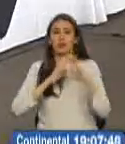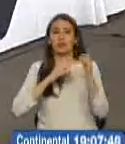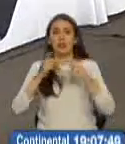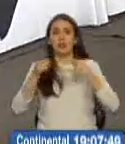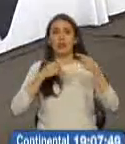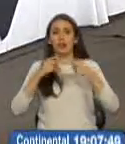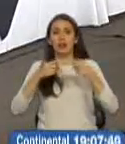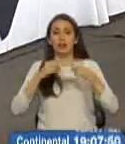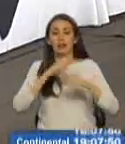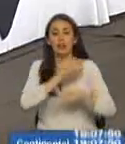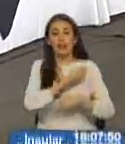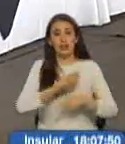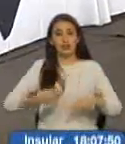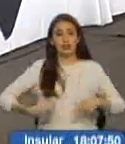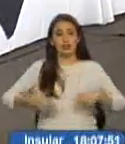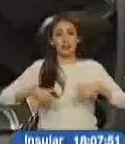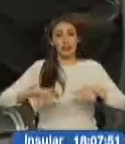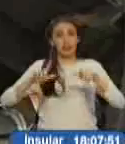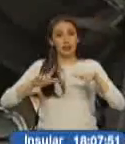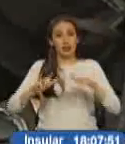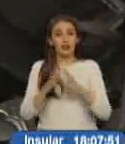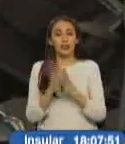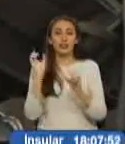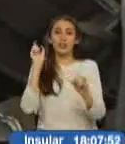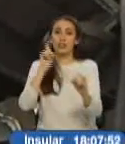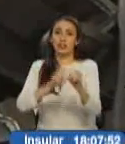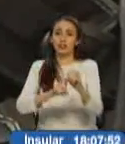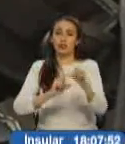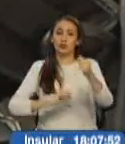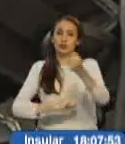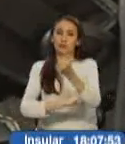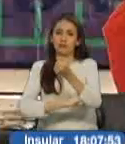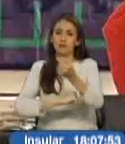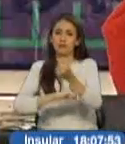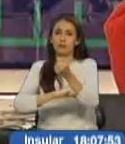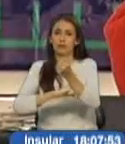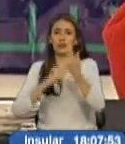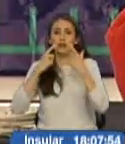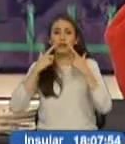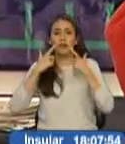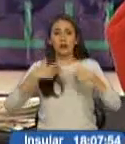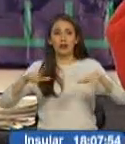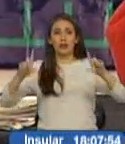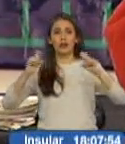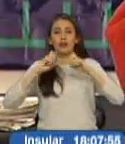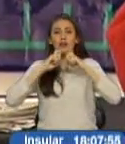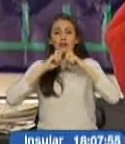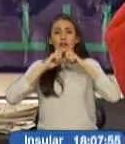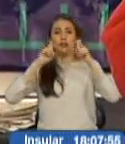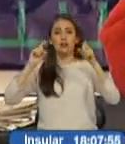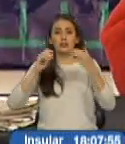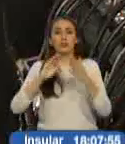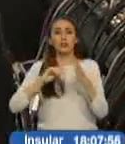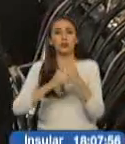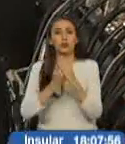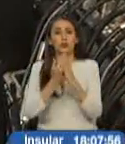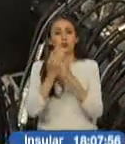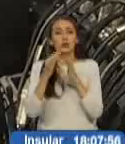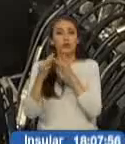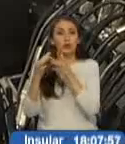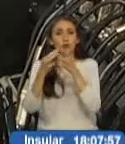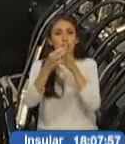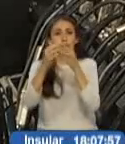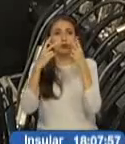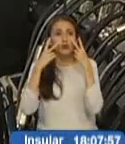Estado manifestó que en esencia es partícipe de consolidar la libertad de expresión. Dejó entrever que buscará una nueva orientación de los organismos